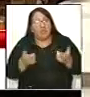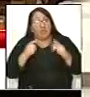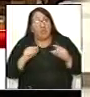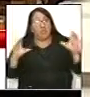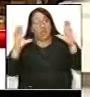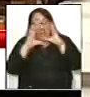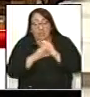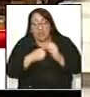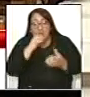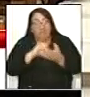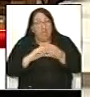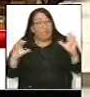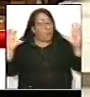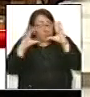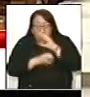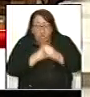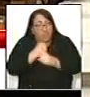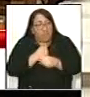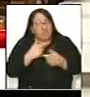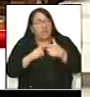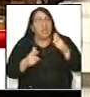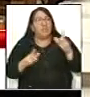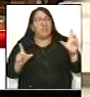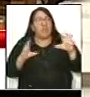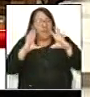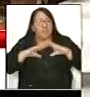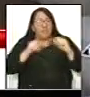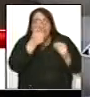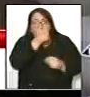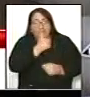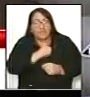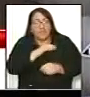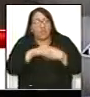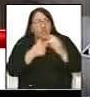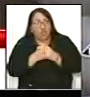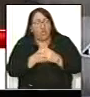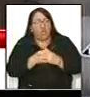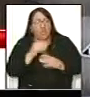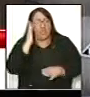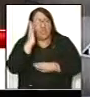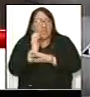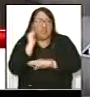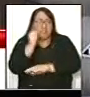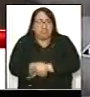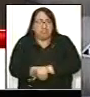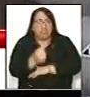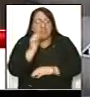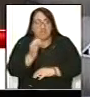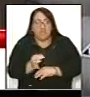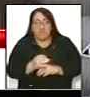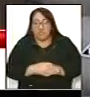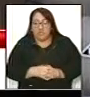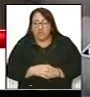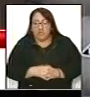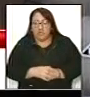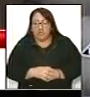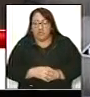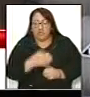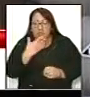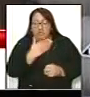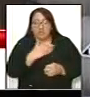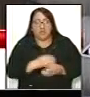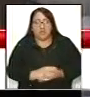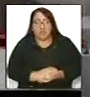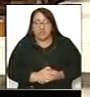noche está más oscura, más pronto está el amanecer. Paciencia, pero todo dictador cae tarde o temprano, caerá pronto. Gracias,